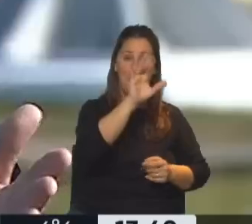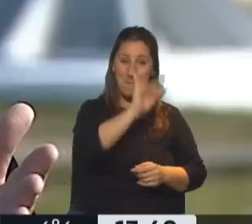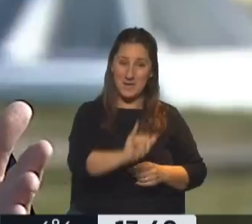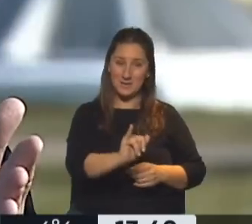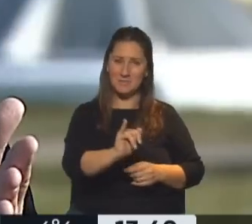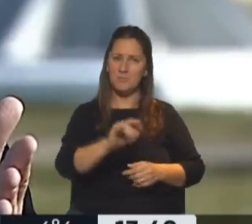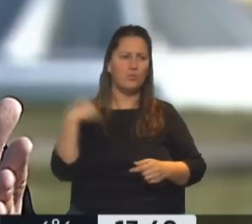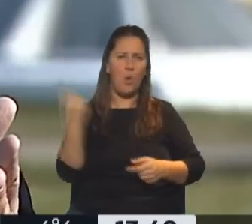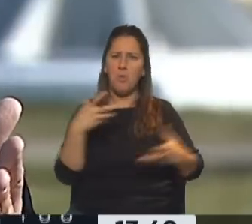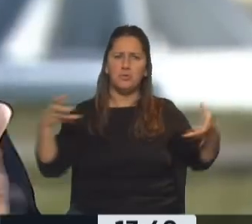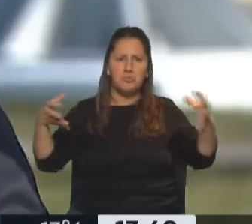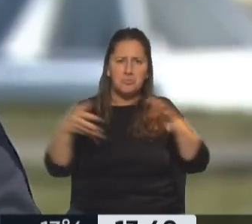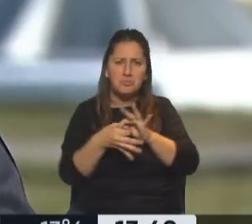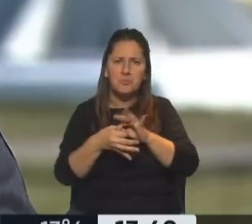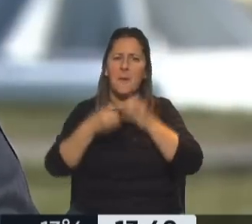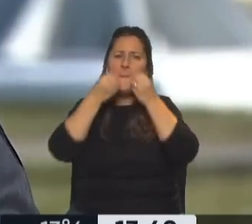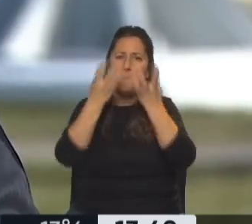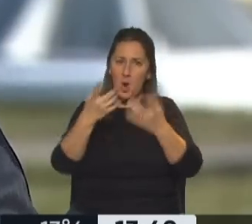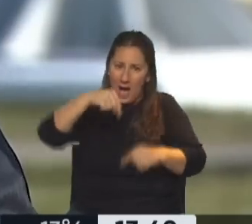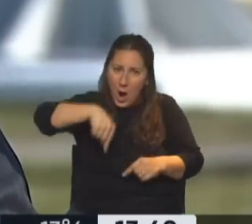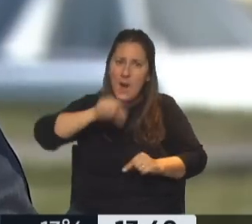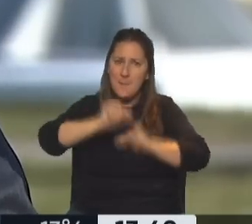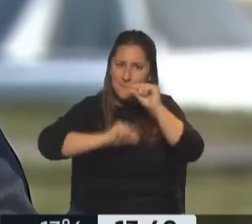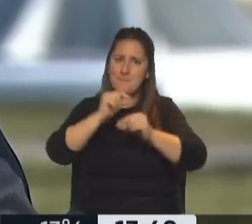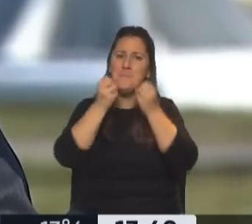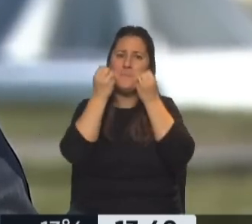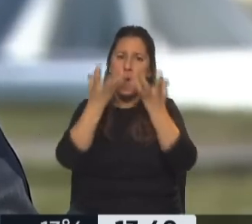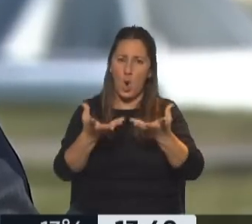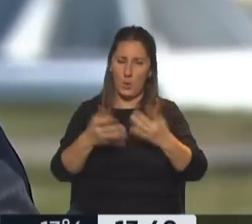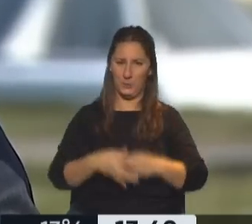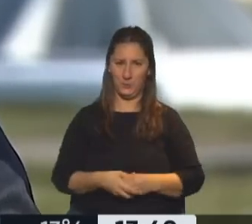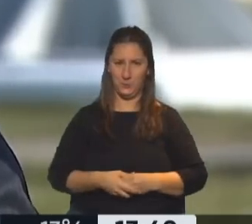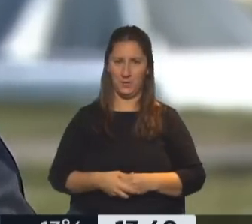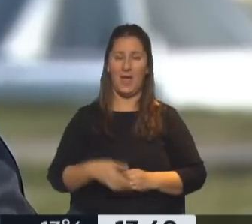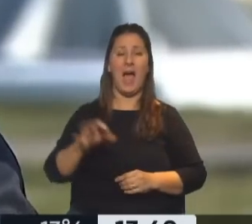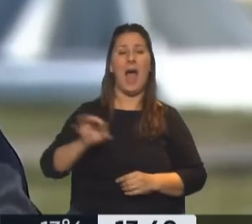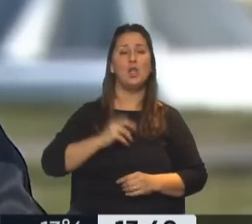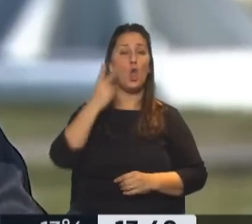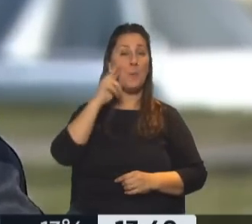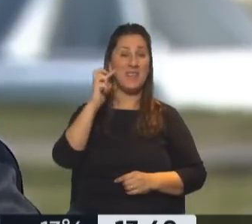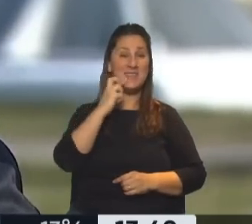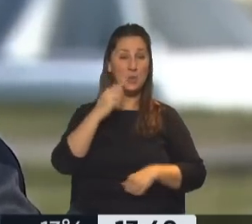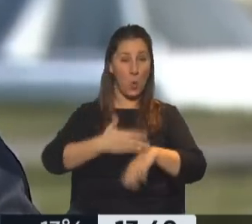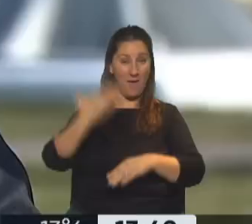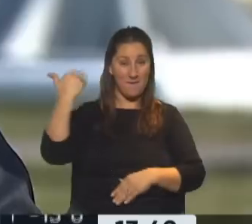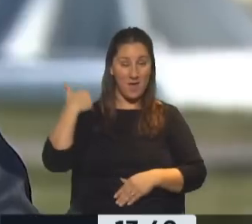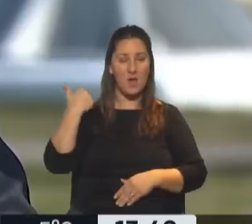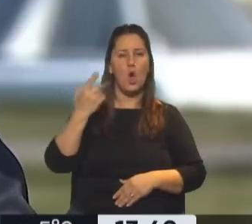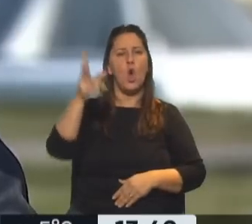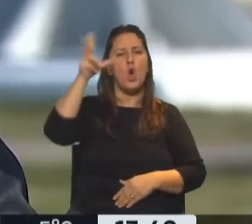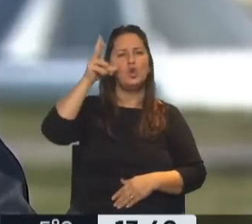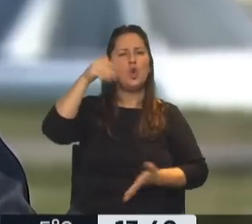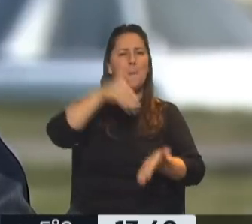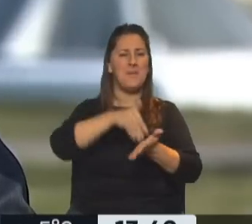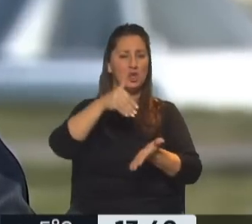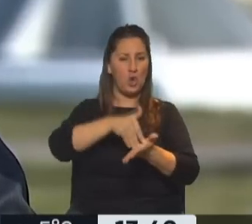nos va a ir mejor, y nos está yendo mejor. En el 2019 había 8